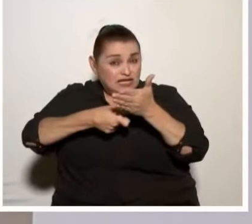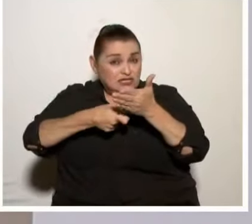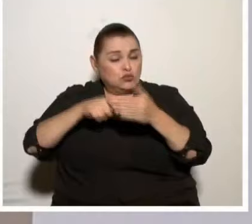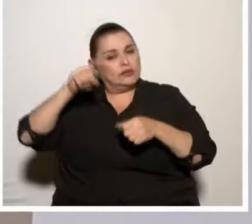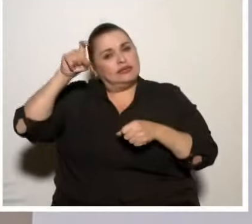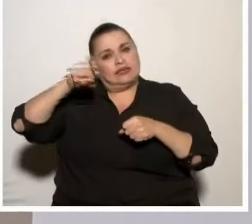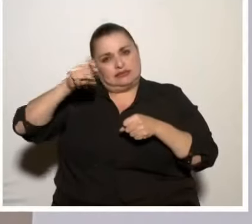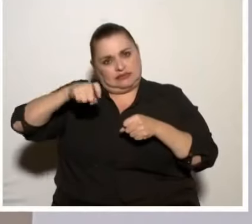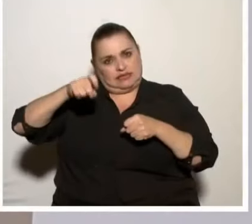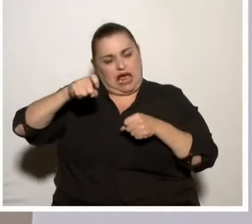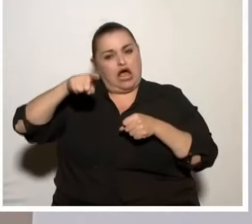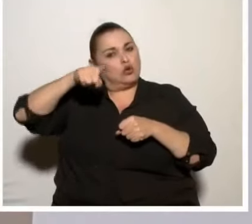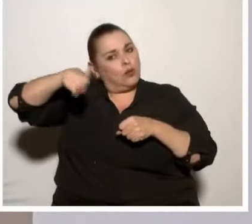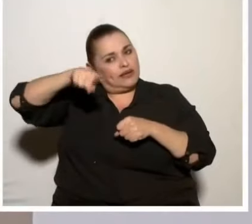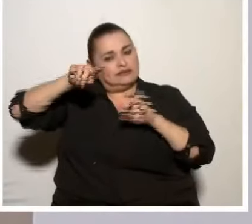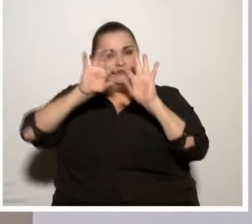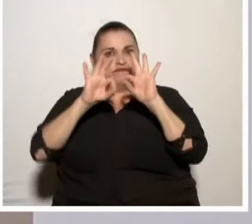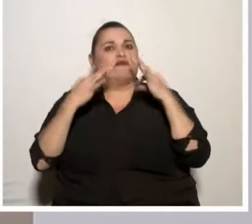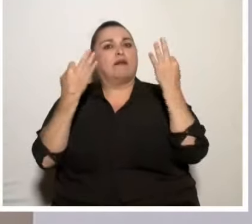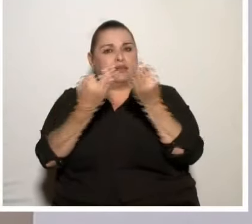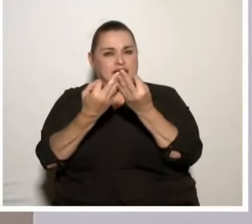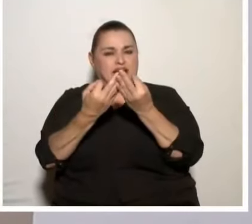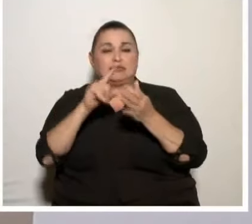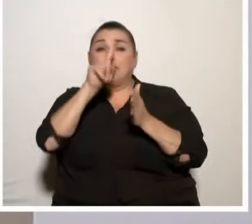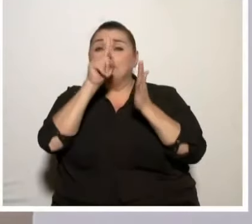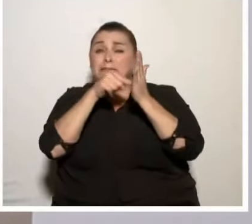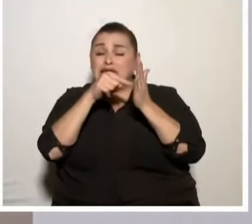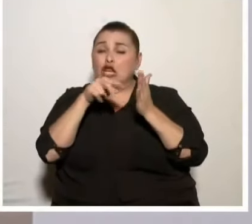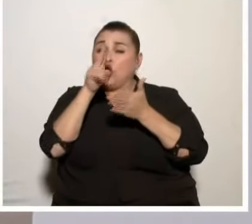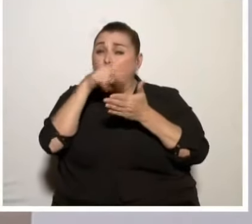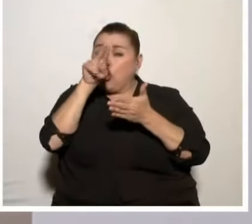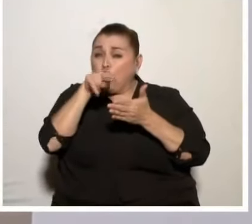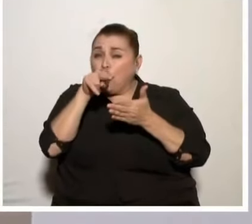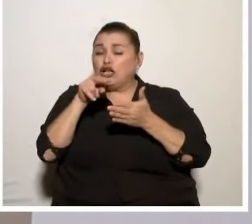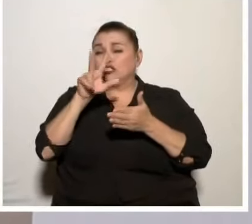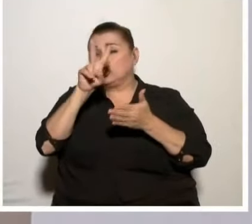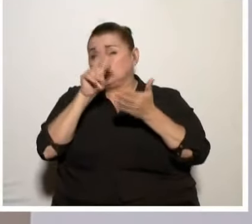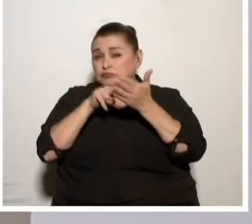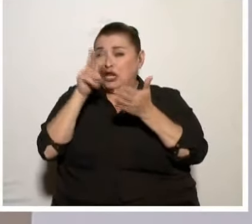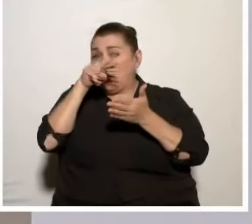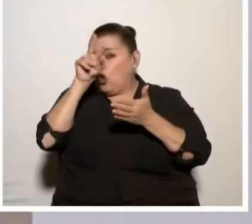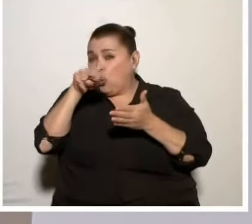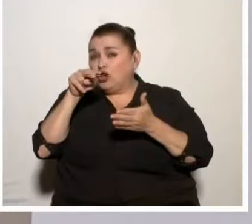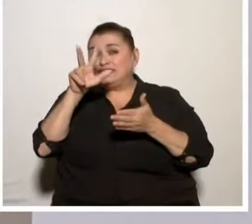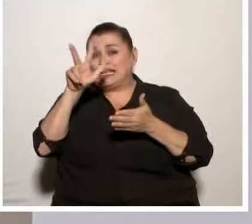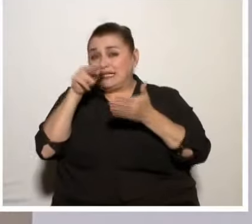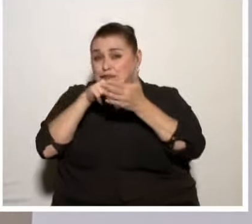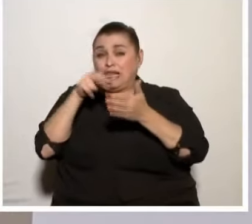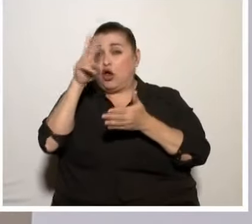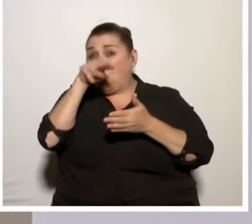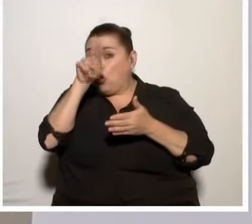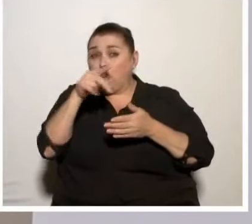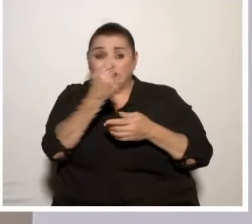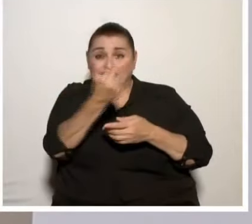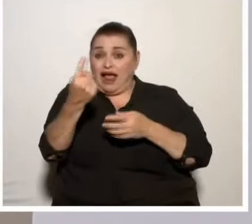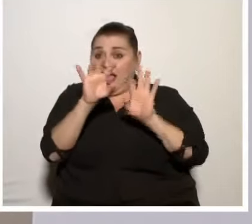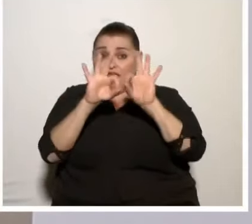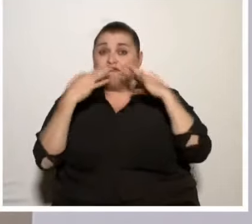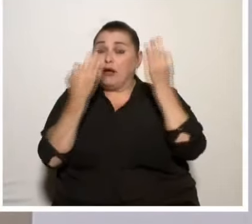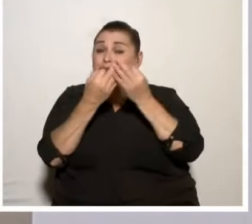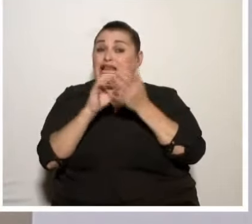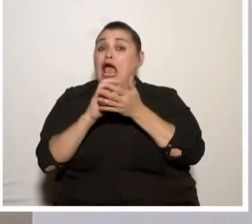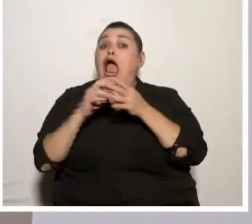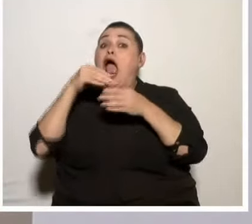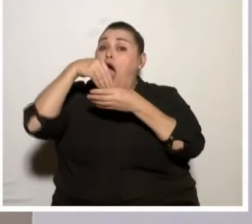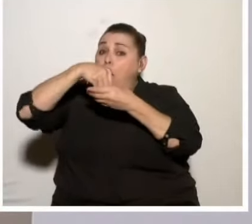es necesario para esas familias, porque 1,000 colones, 2,000 colones, 3,000 colones, que cada familia se ahorre